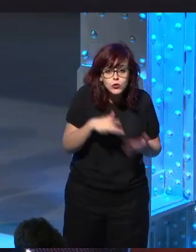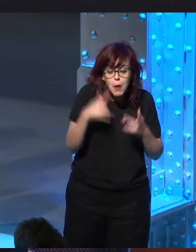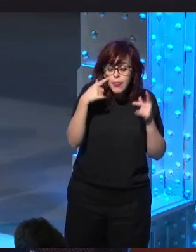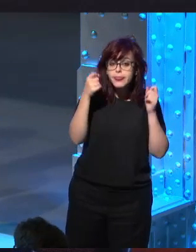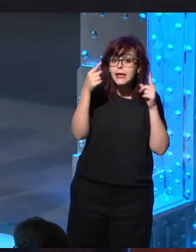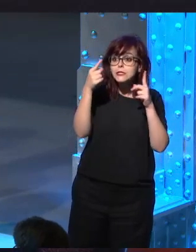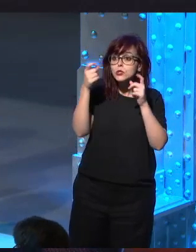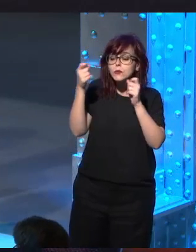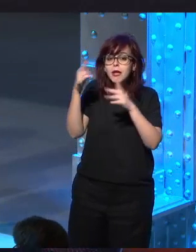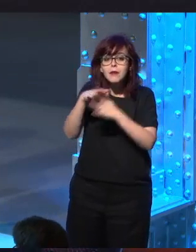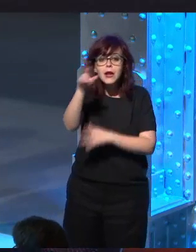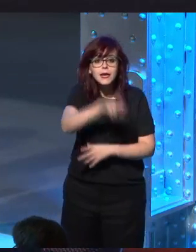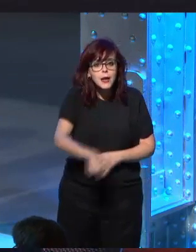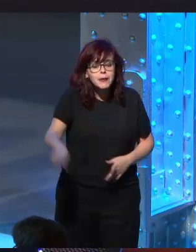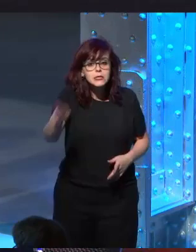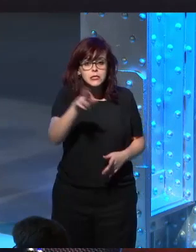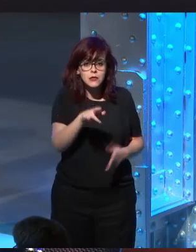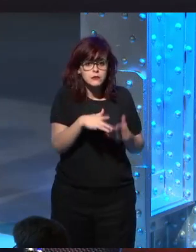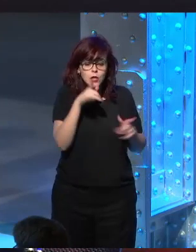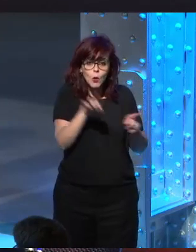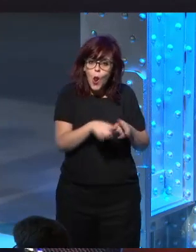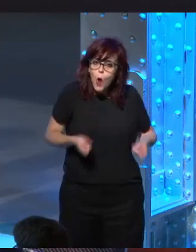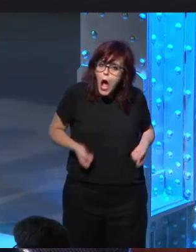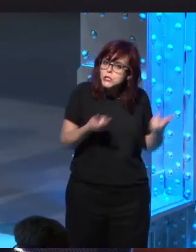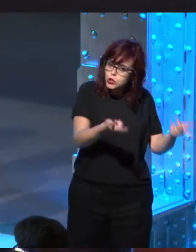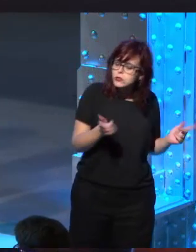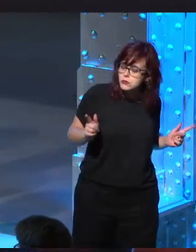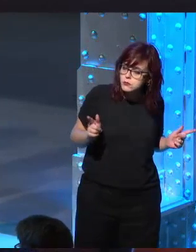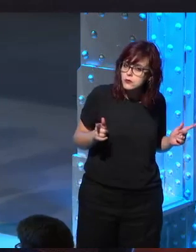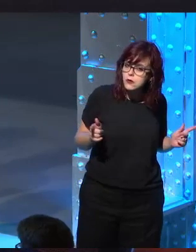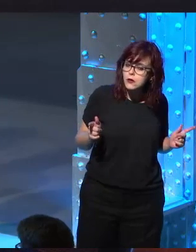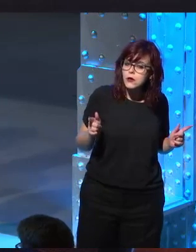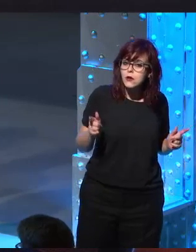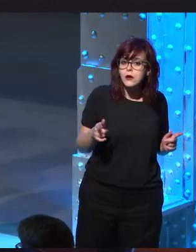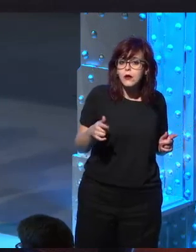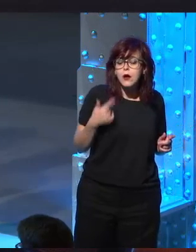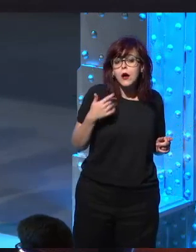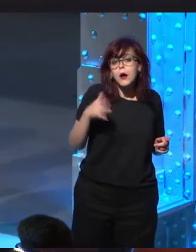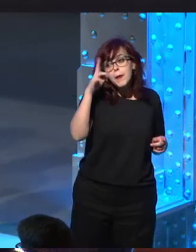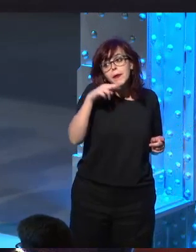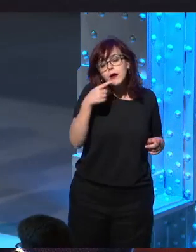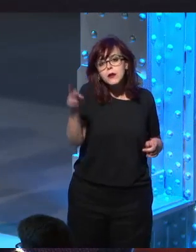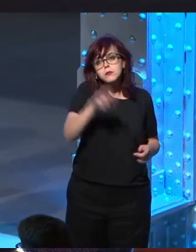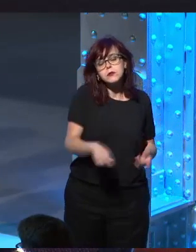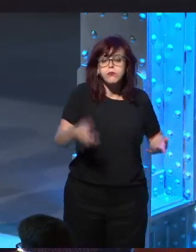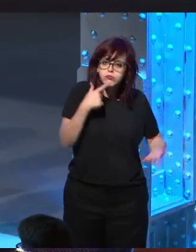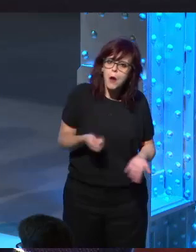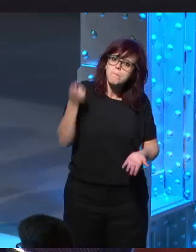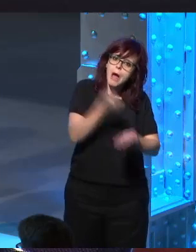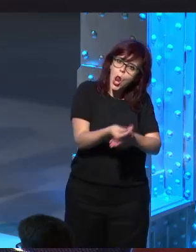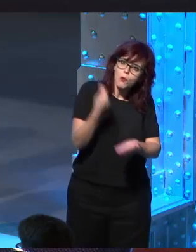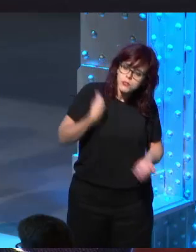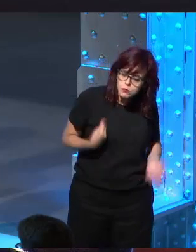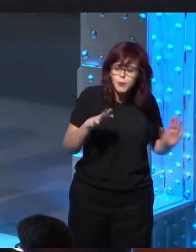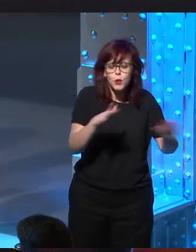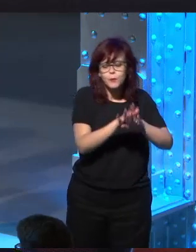cabo del tiempo que repetir era gastar. Yo no me había dado cuenta de eso. Decía, papá, que repito, ay, otra vez a pagar lo mismo.